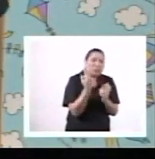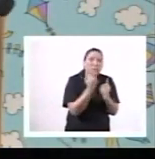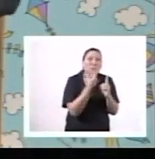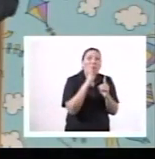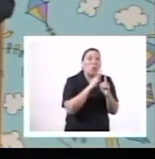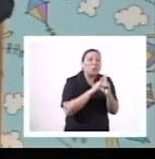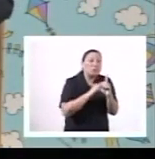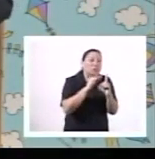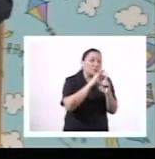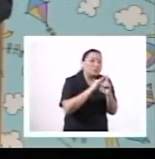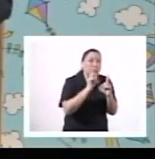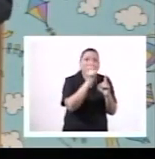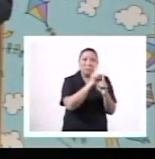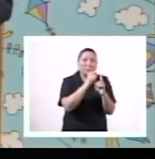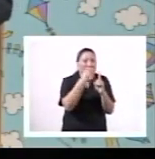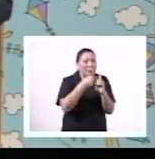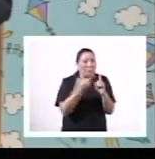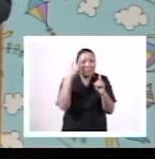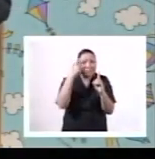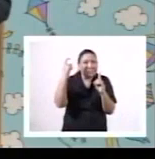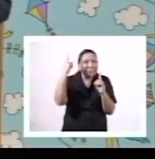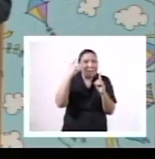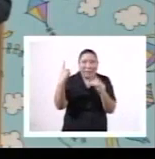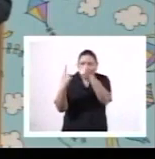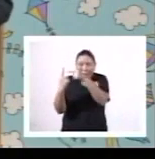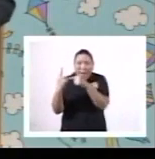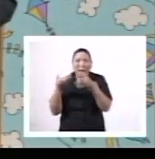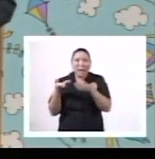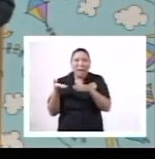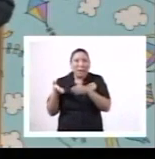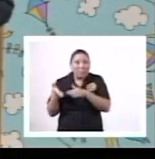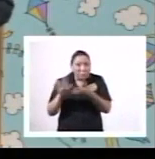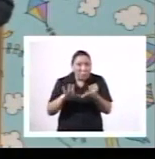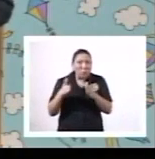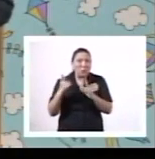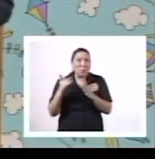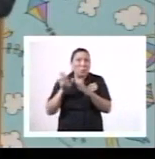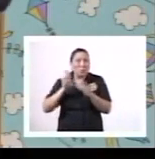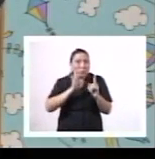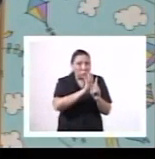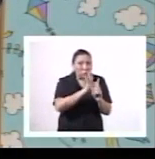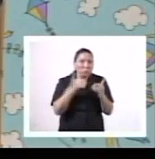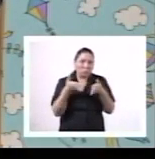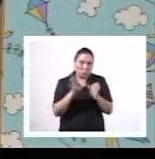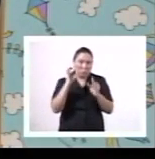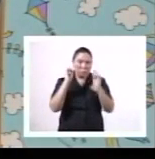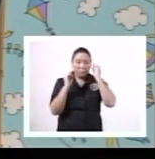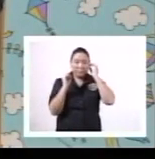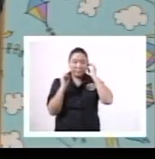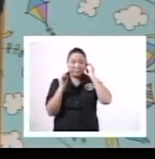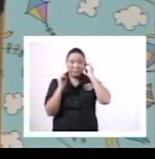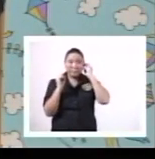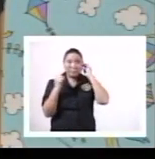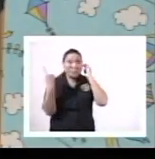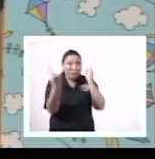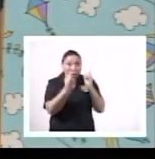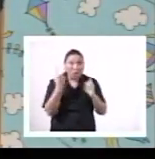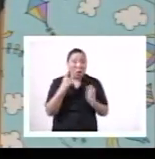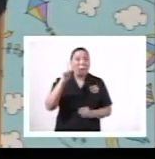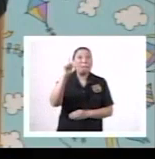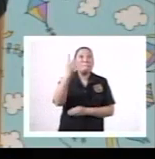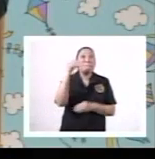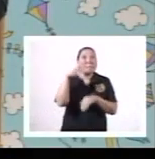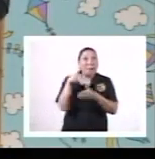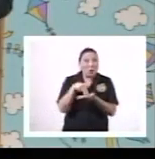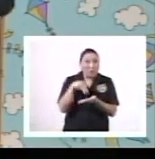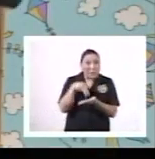que le daba en la frente, y algunas veces lo recordaba o lo soñaba. Y todos los primeros de noviembre, ahora